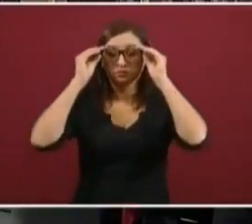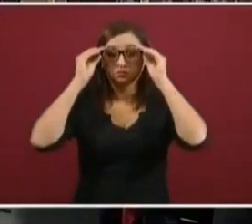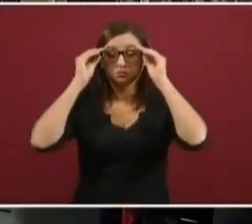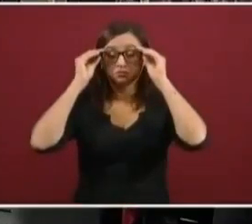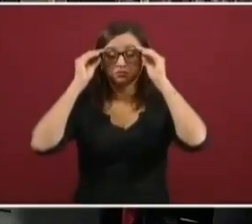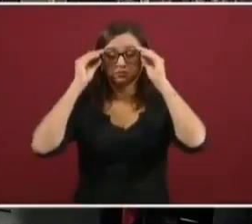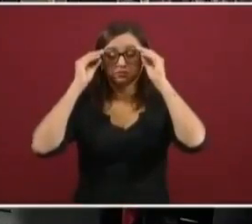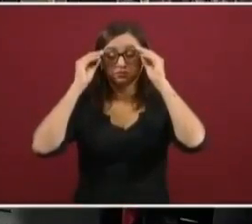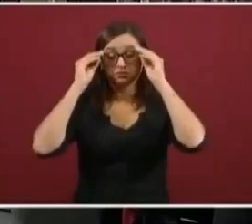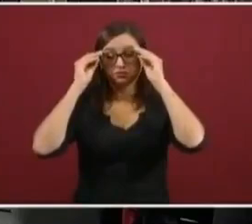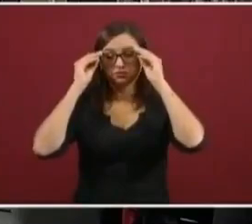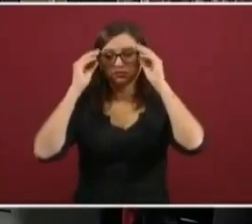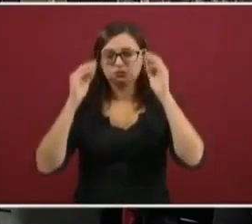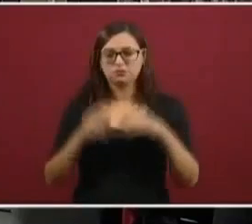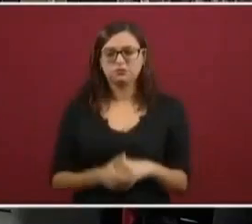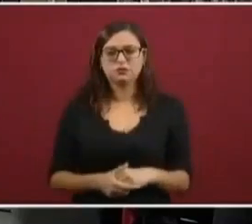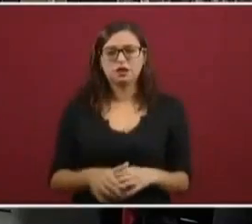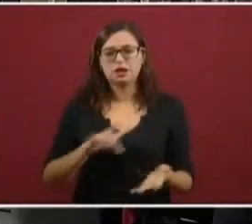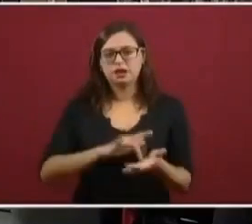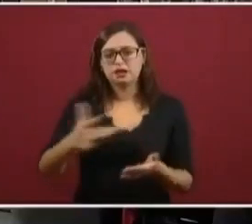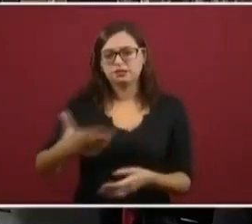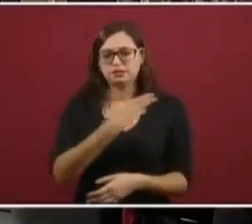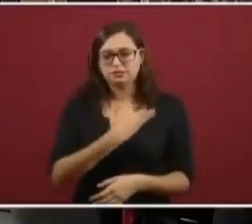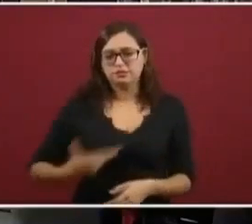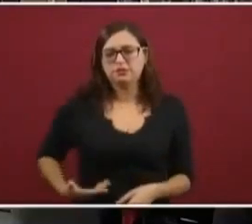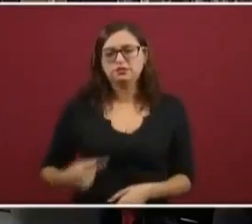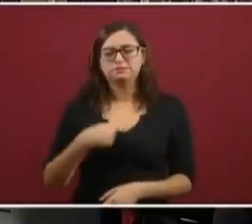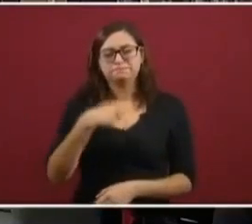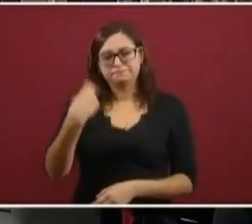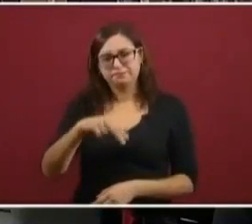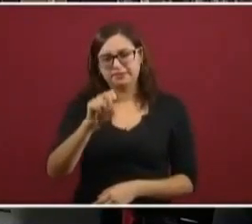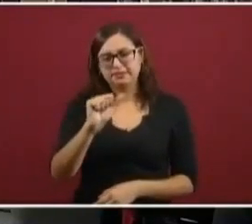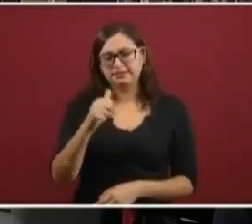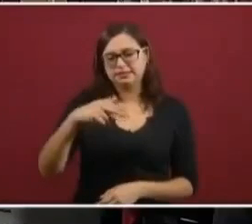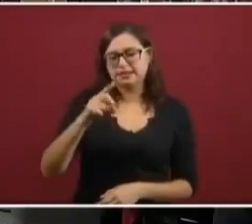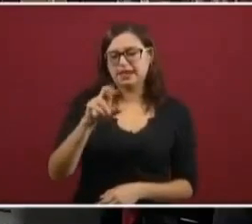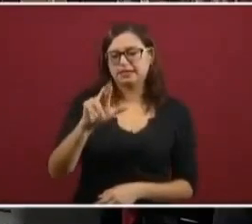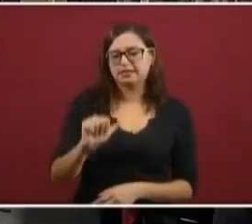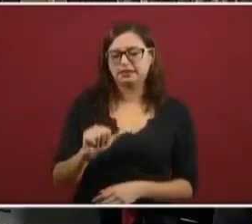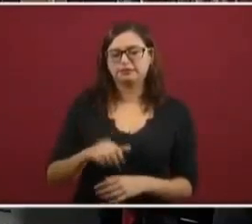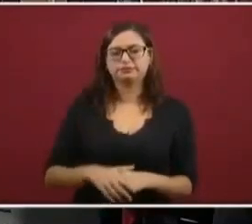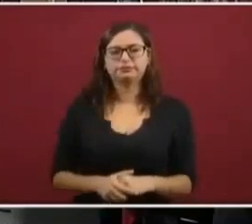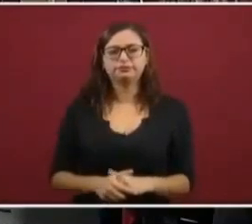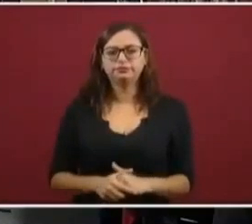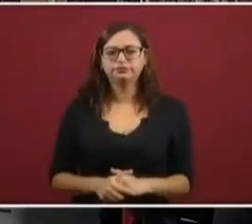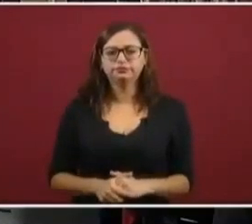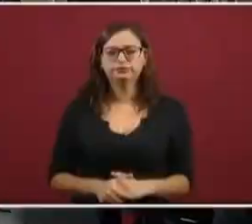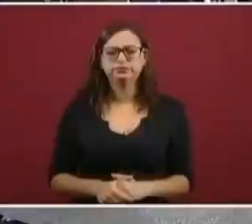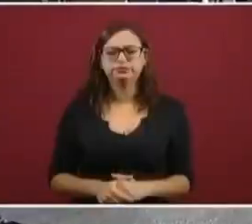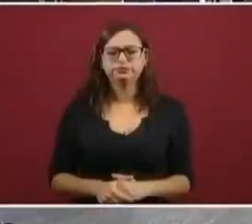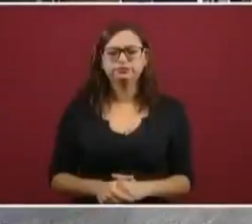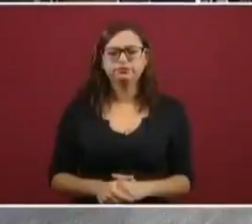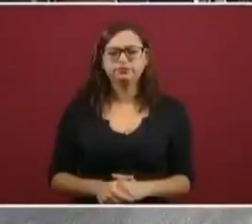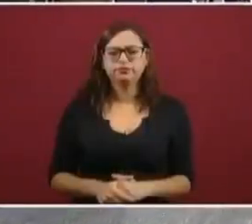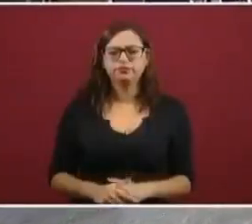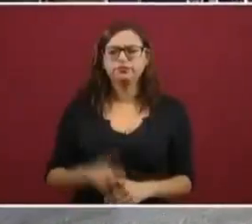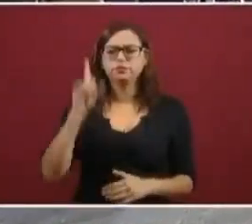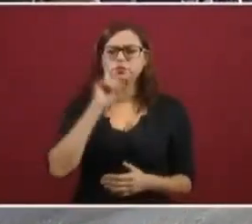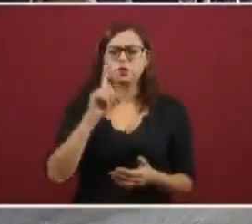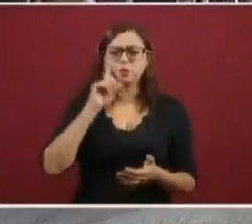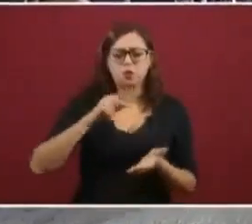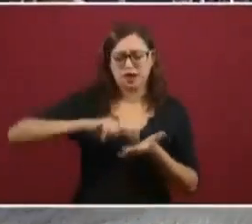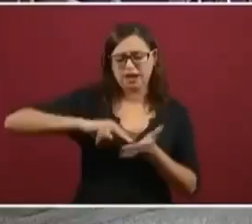esto Gracias señor presidente Sandra Aguilera de grupo l comunicaciones tenemos una denuncia documentada de una ingeniera de